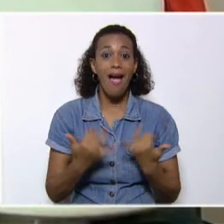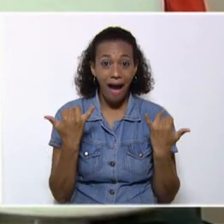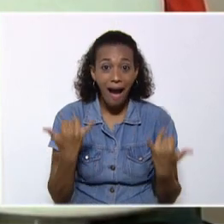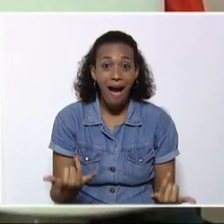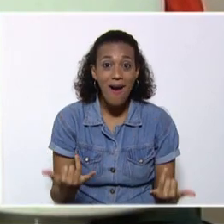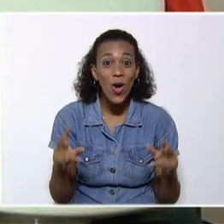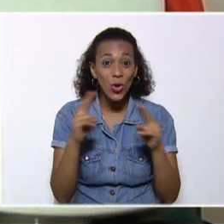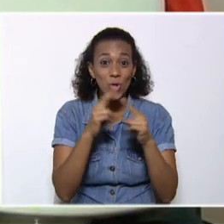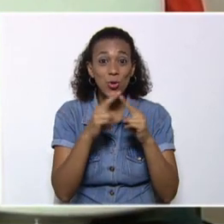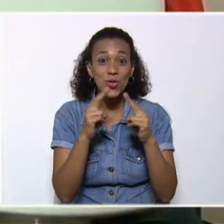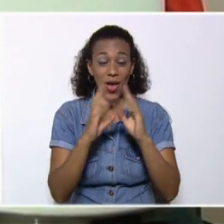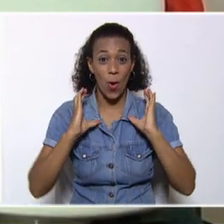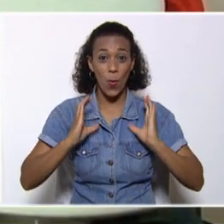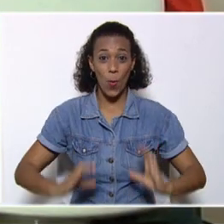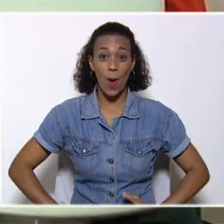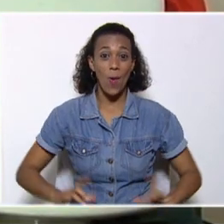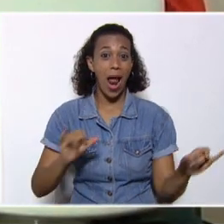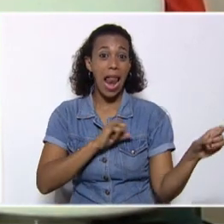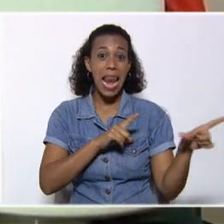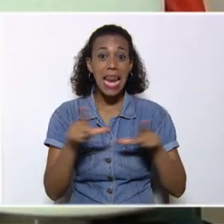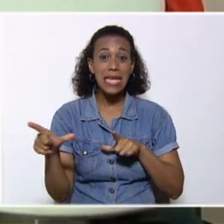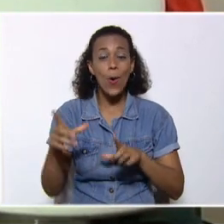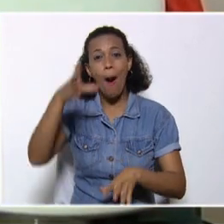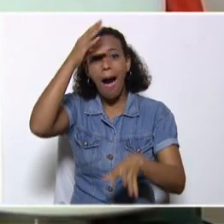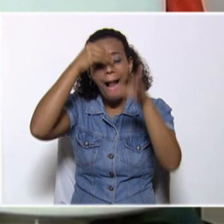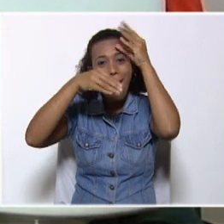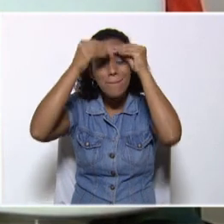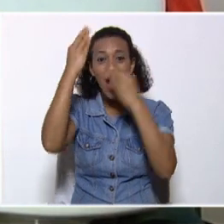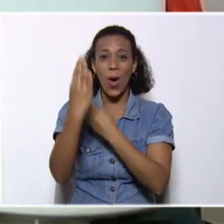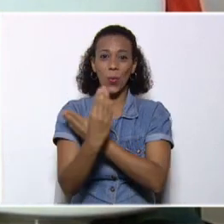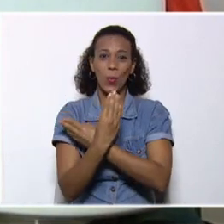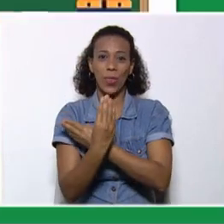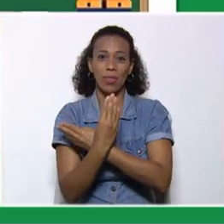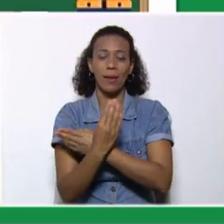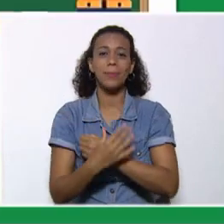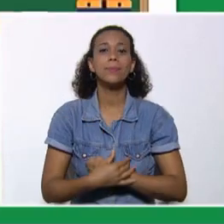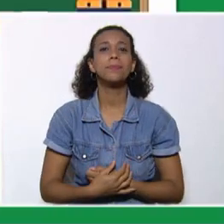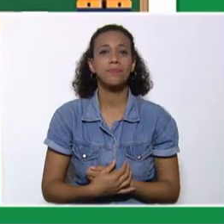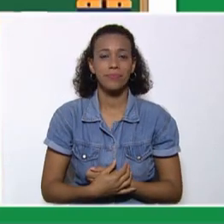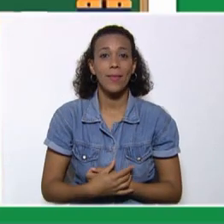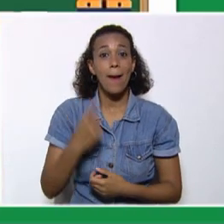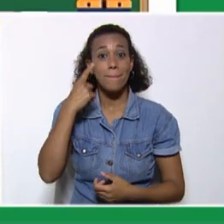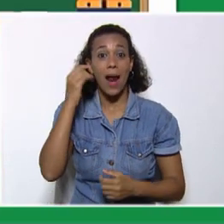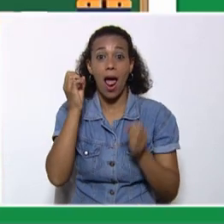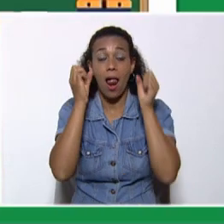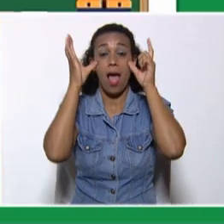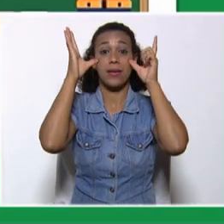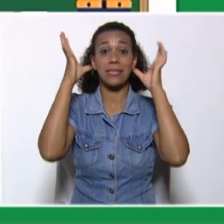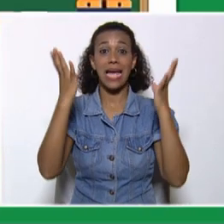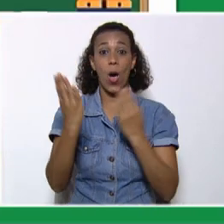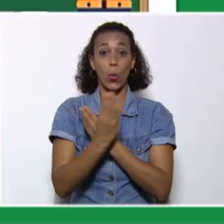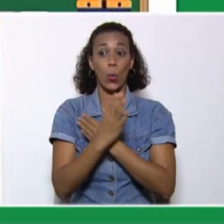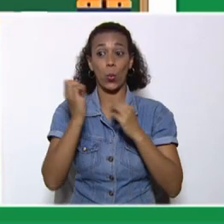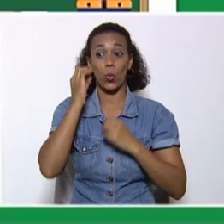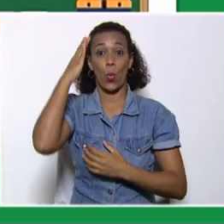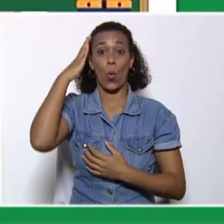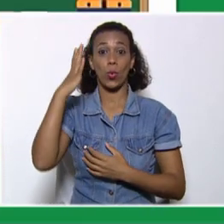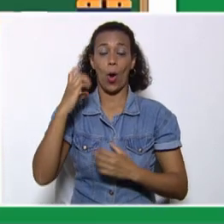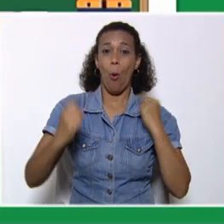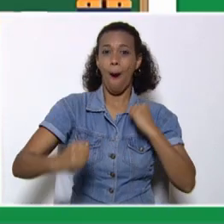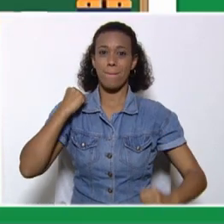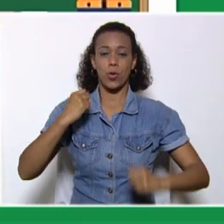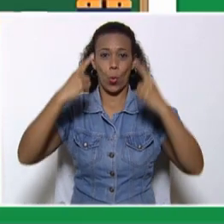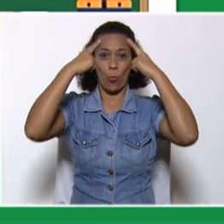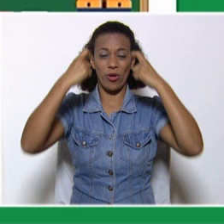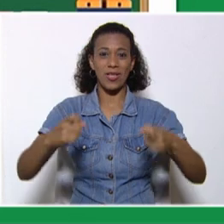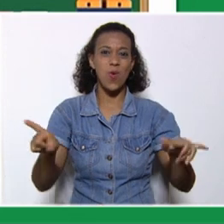Ahora que ya conocemos nuestro cuerpo, vamos a aprender a cuidarlo. Para crecer fuerte y saludable como unos atletas